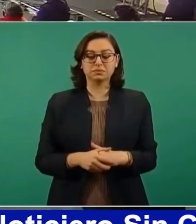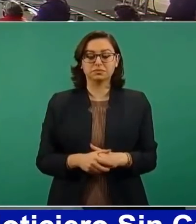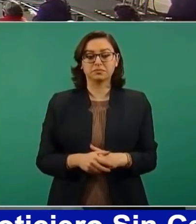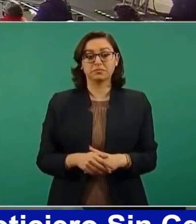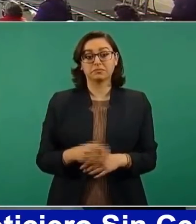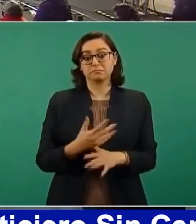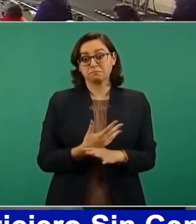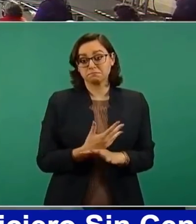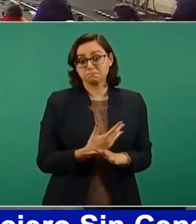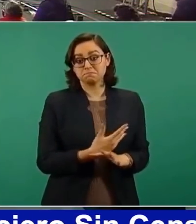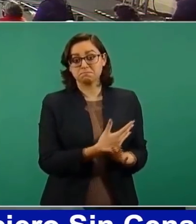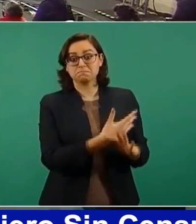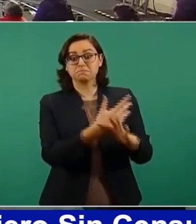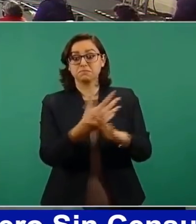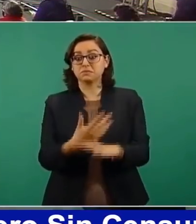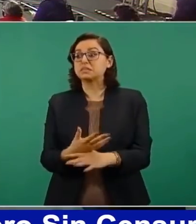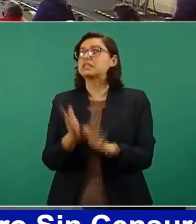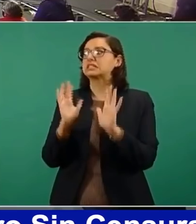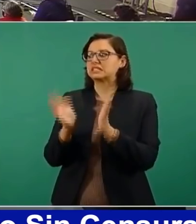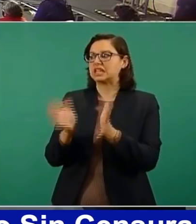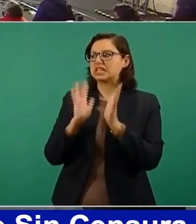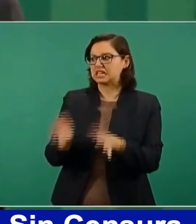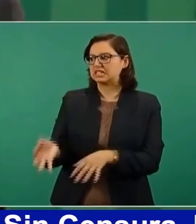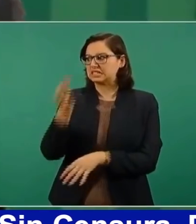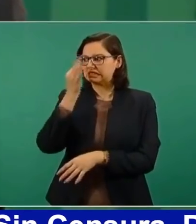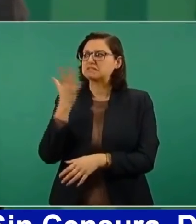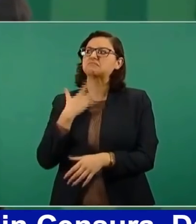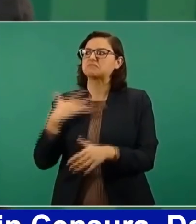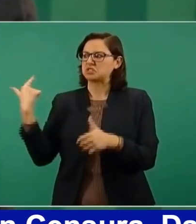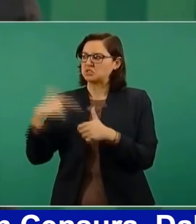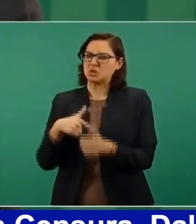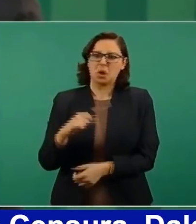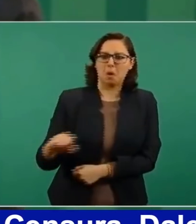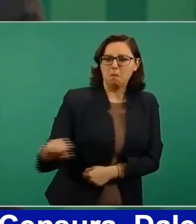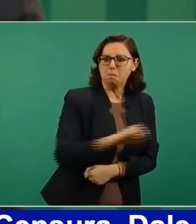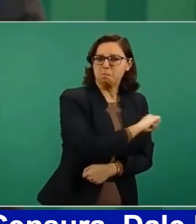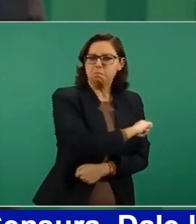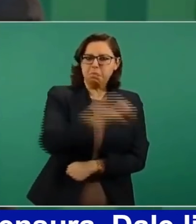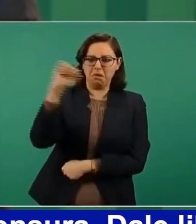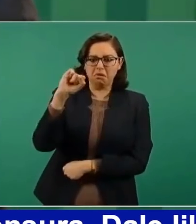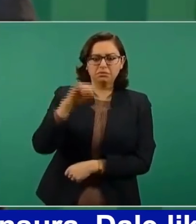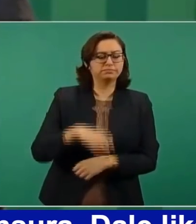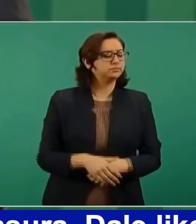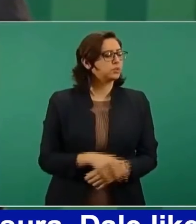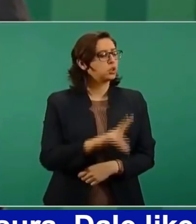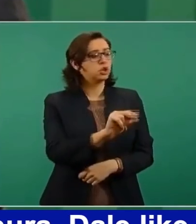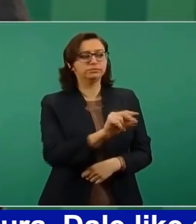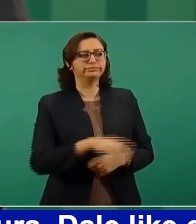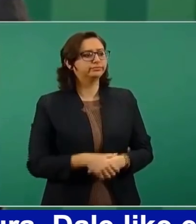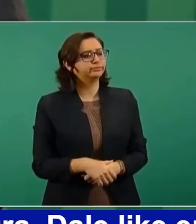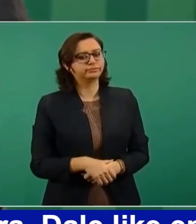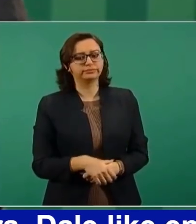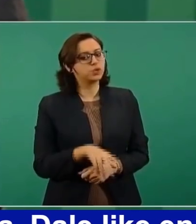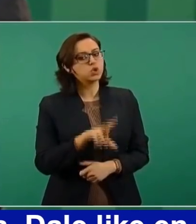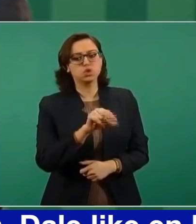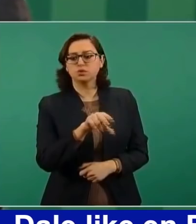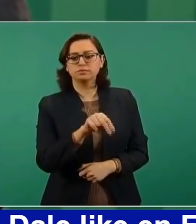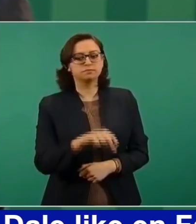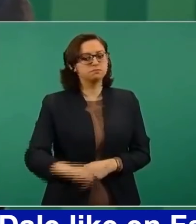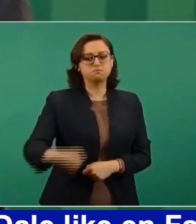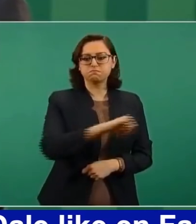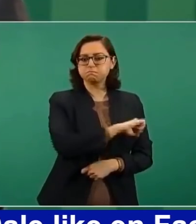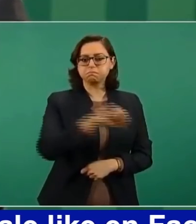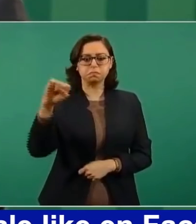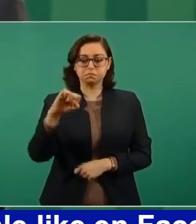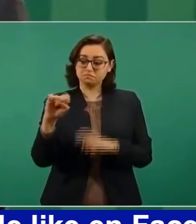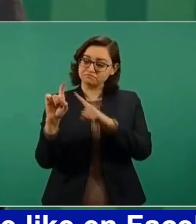Proyectaban de que viene el gasolinazo, pues no viene, no va a haber. Ahora sí que lo que diga